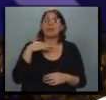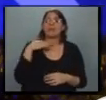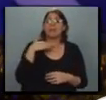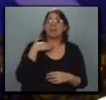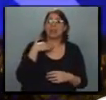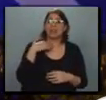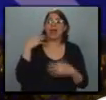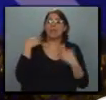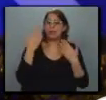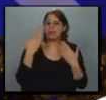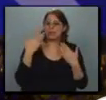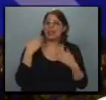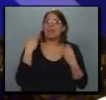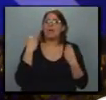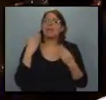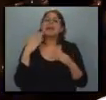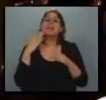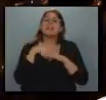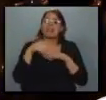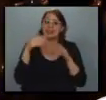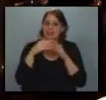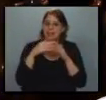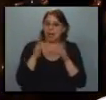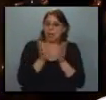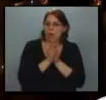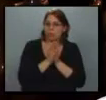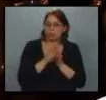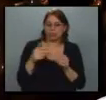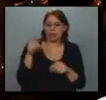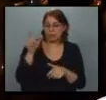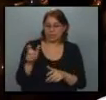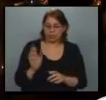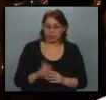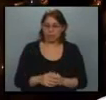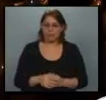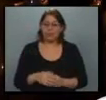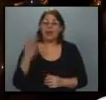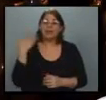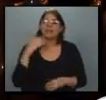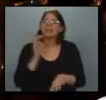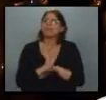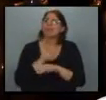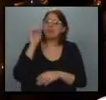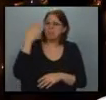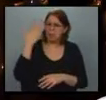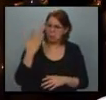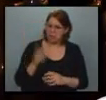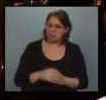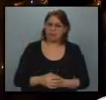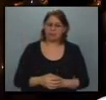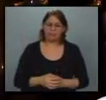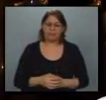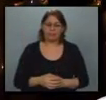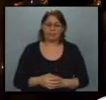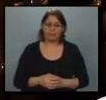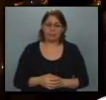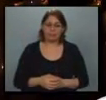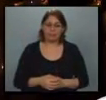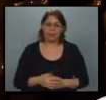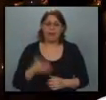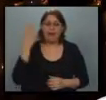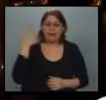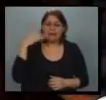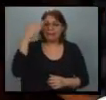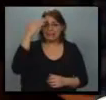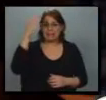Bueno, vos fíjate que se puso de moda hace un tiempo, a raíz de esto que dice Gabriela, y que ya se vivía hace, no sé, 15